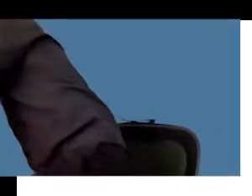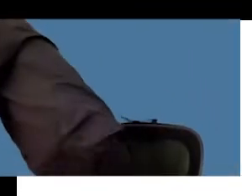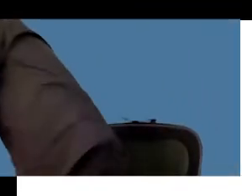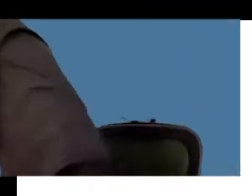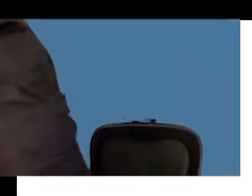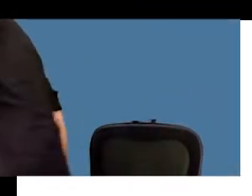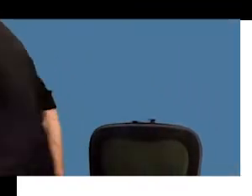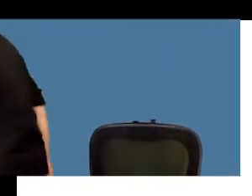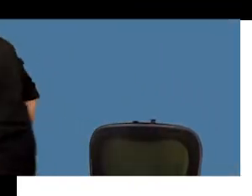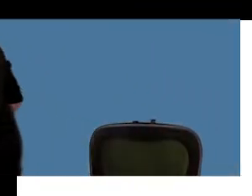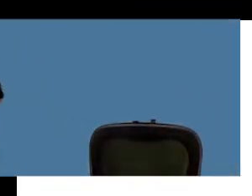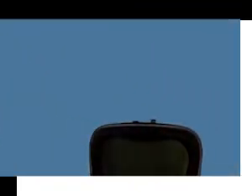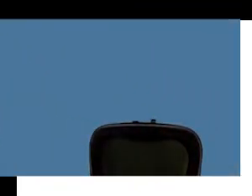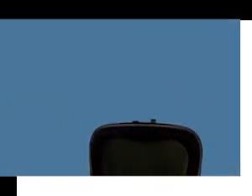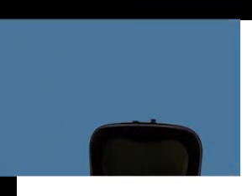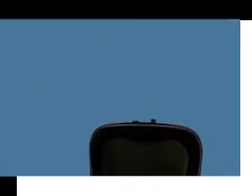podían considerar hasta